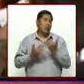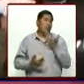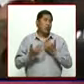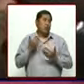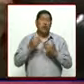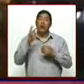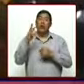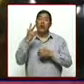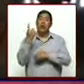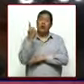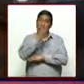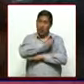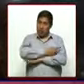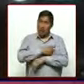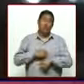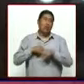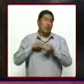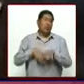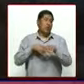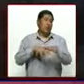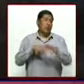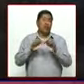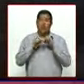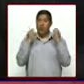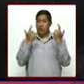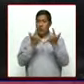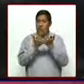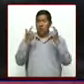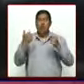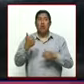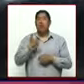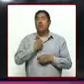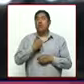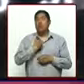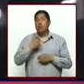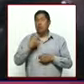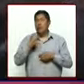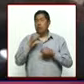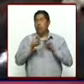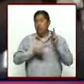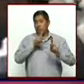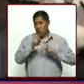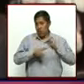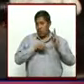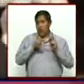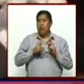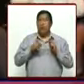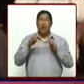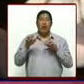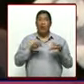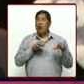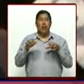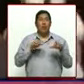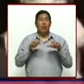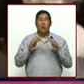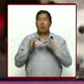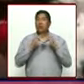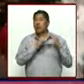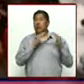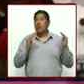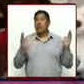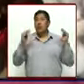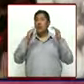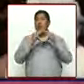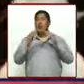de manifestaciones, se podría decir sociales, denominadas por autoconvocados. En esta oportunidad han tomado la principal vía de la ciudad de La Paz,